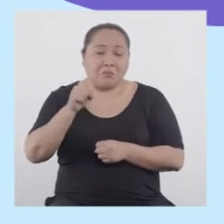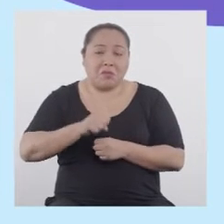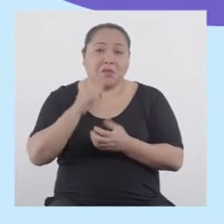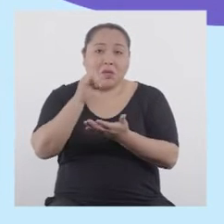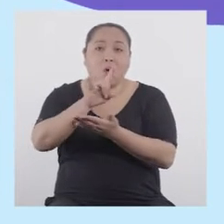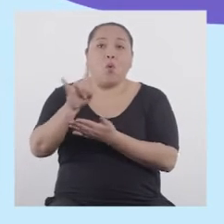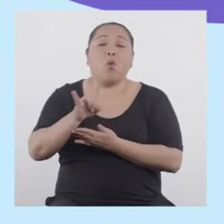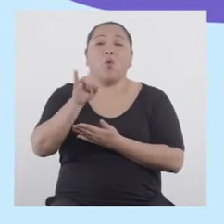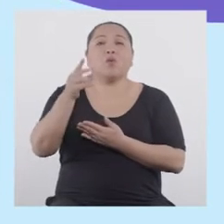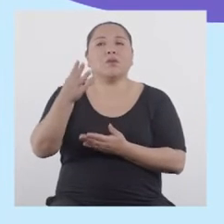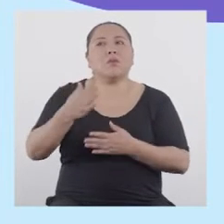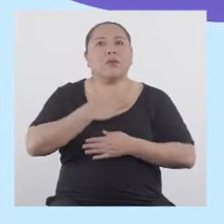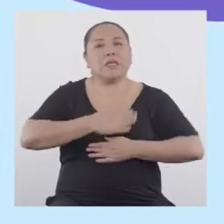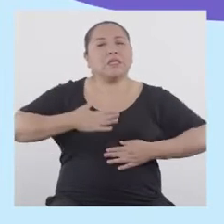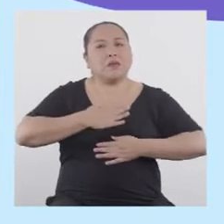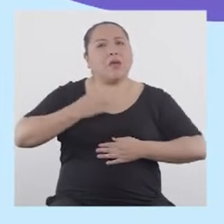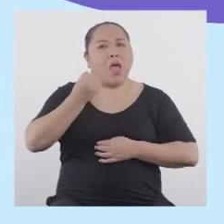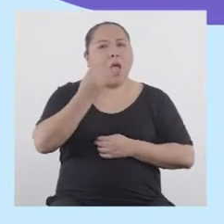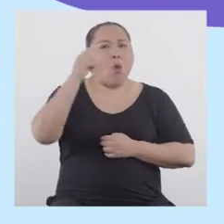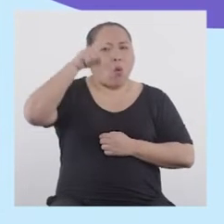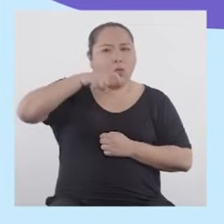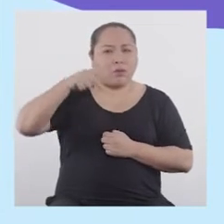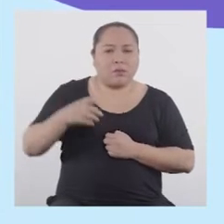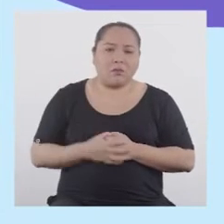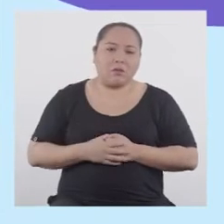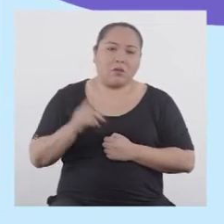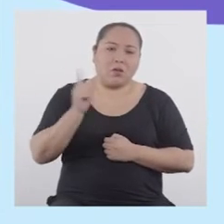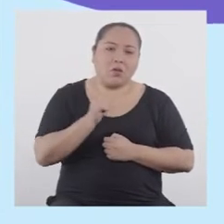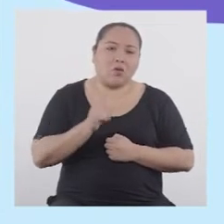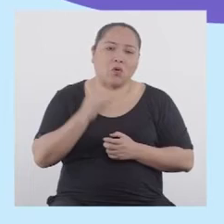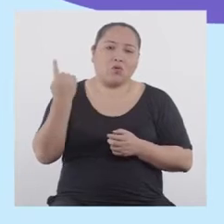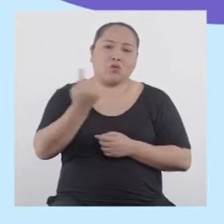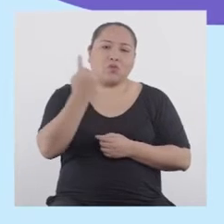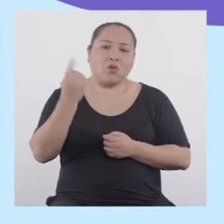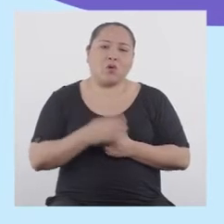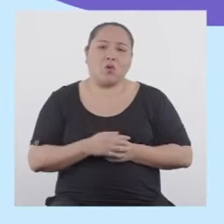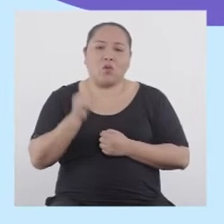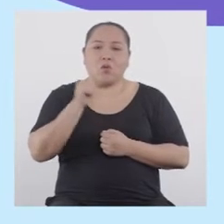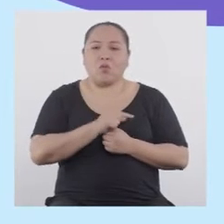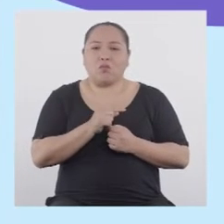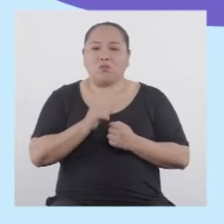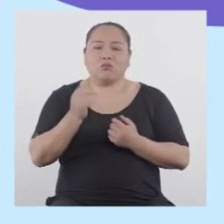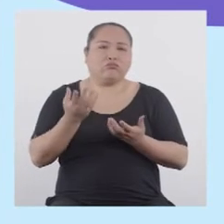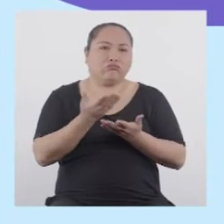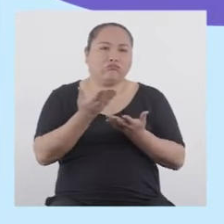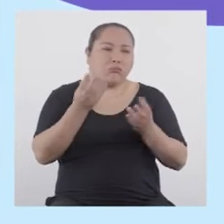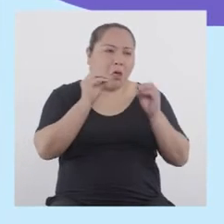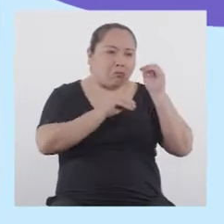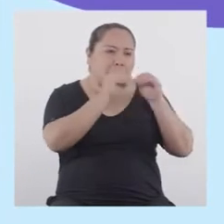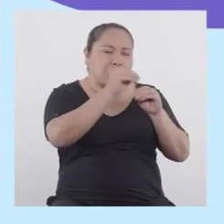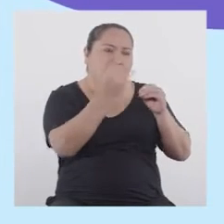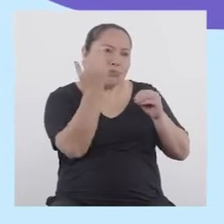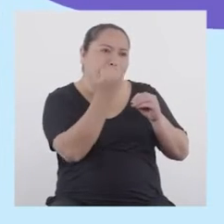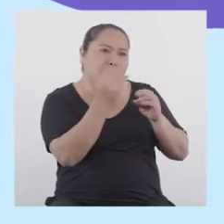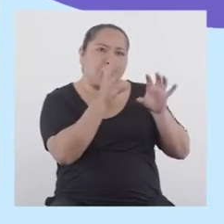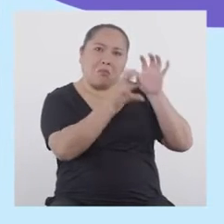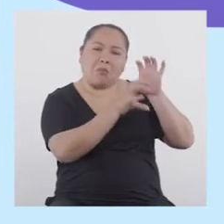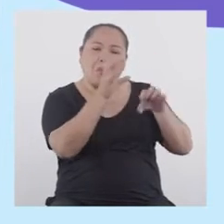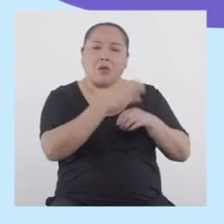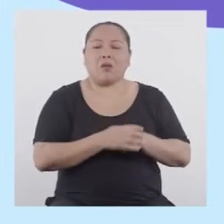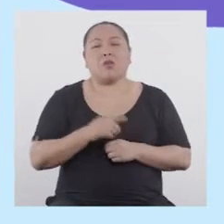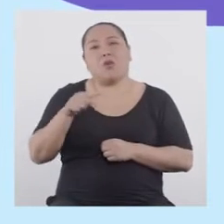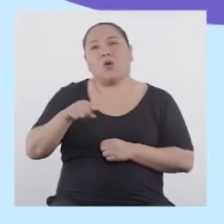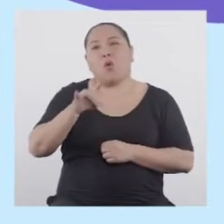funcional que es utilizado para satisfacer alguna necesidad y no es simplemente un ornamento. Entiendo por